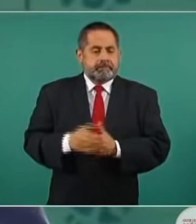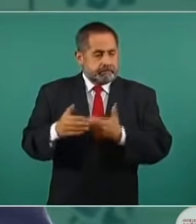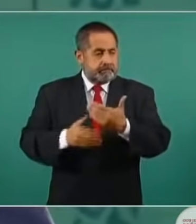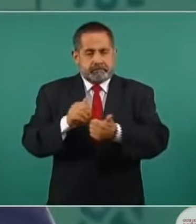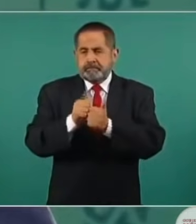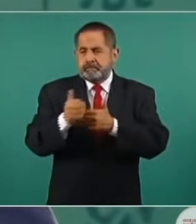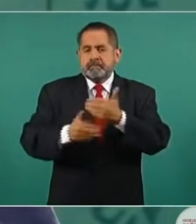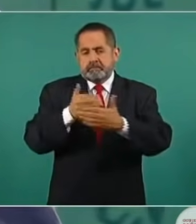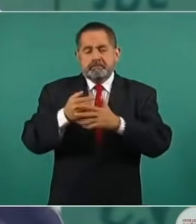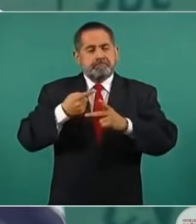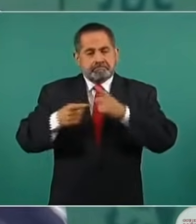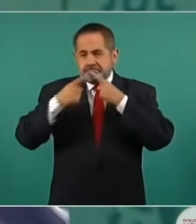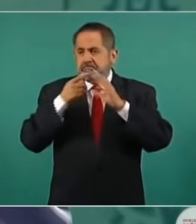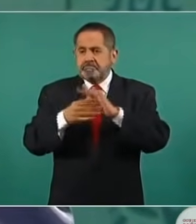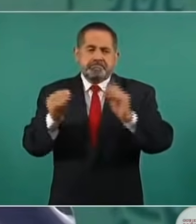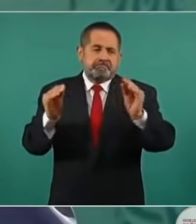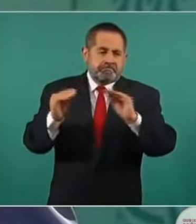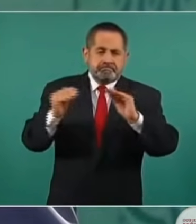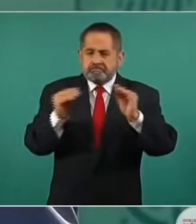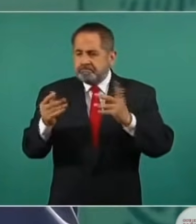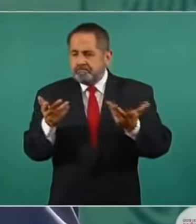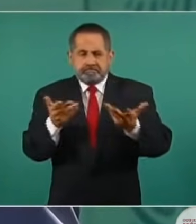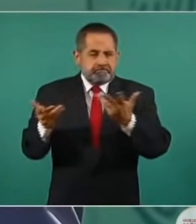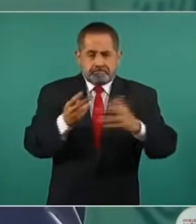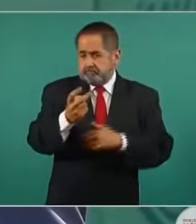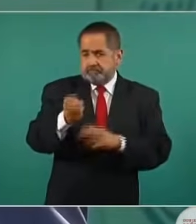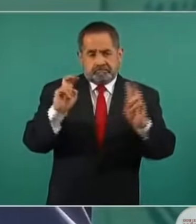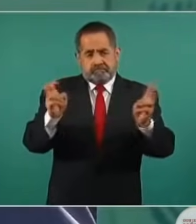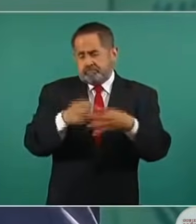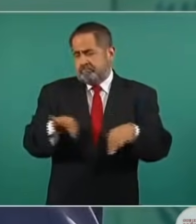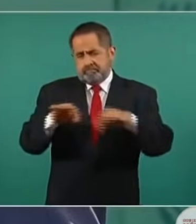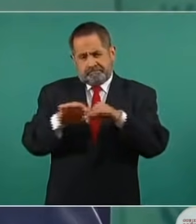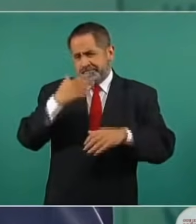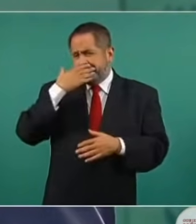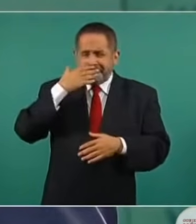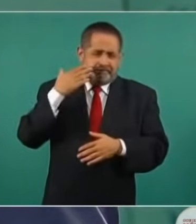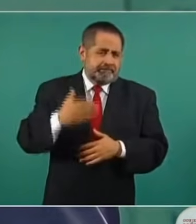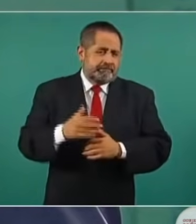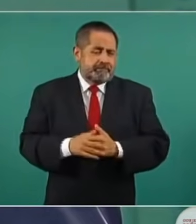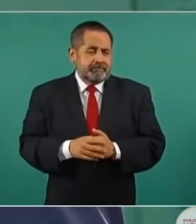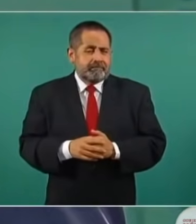ir debatiendo sobre este tema que es muy importante.